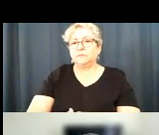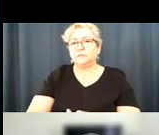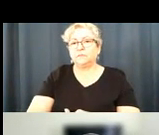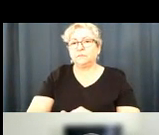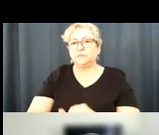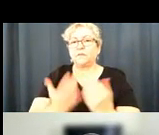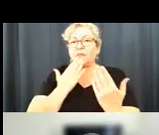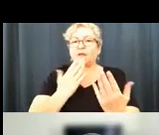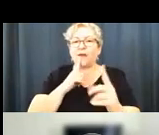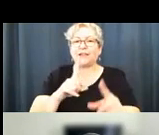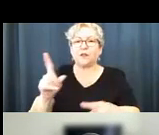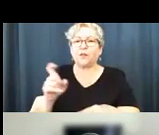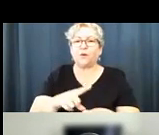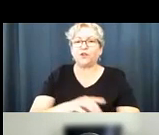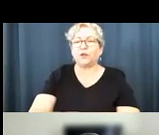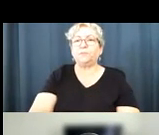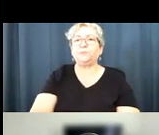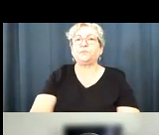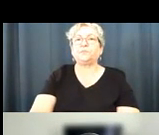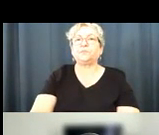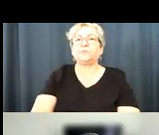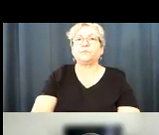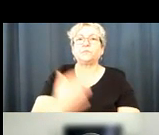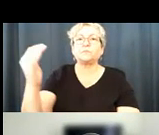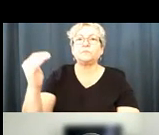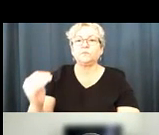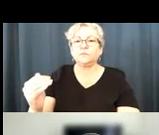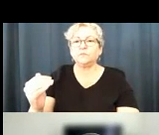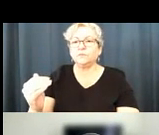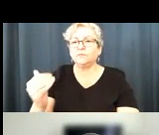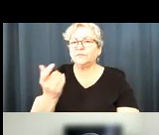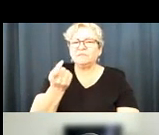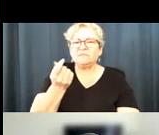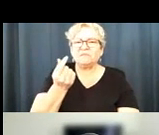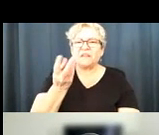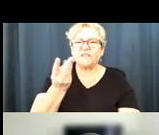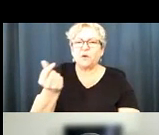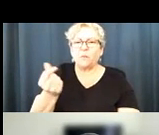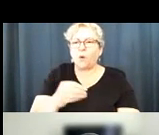un sondeo. Gracias por contestar la pregunta. La próxima para...